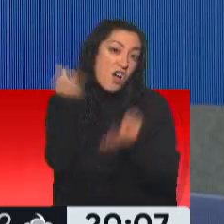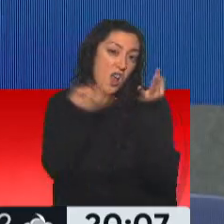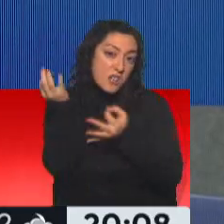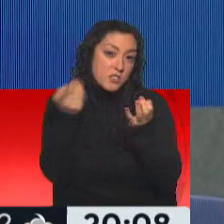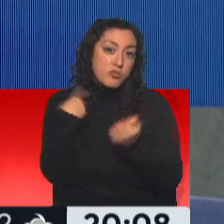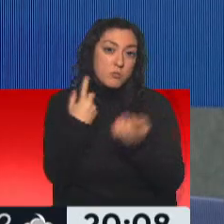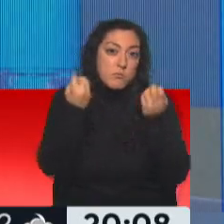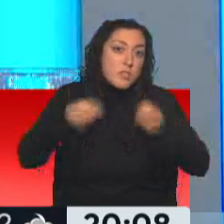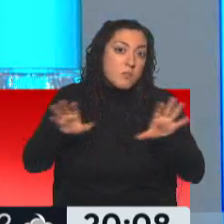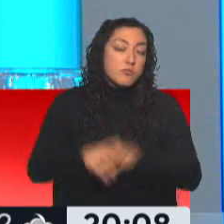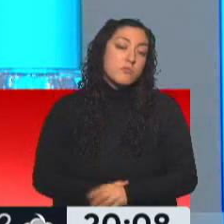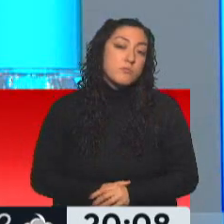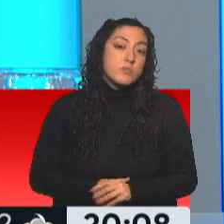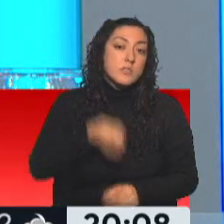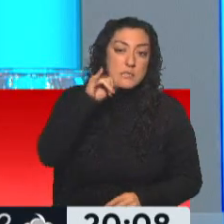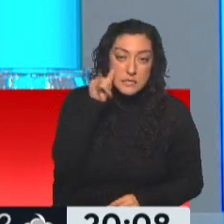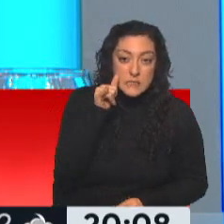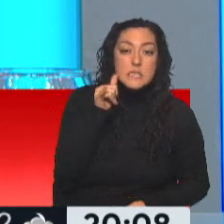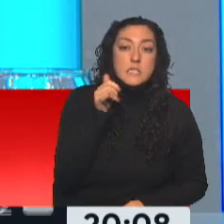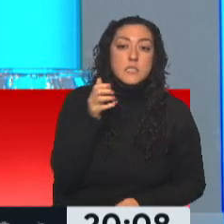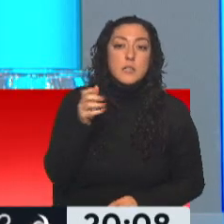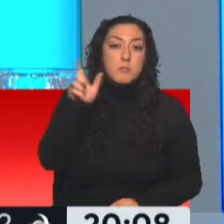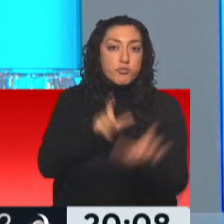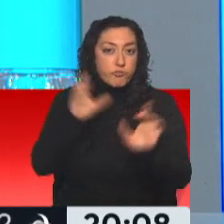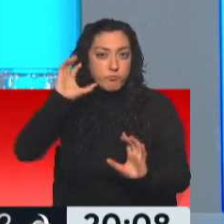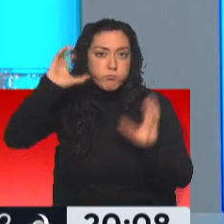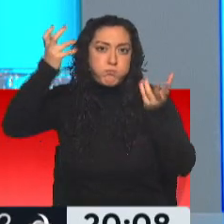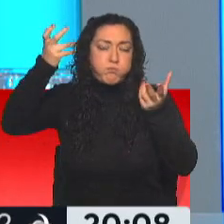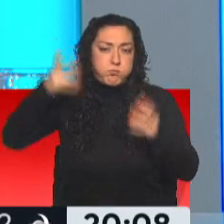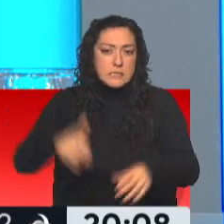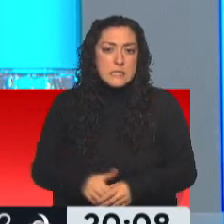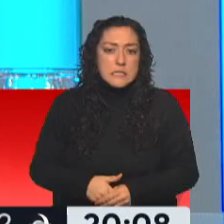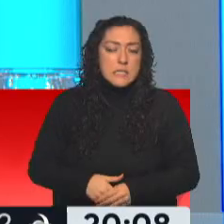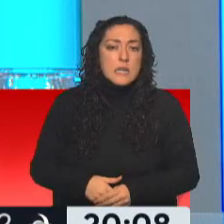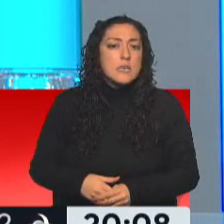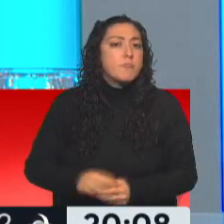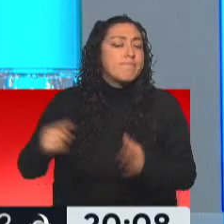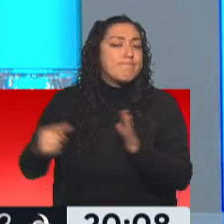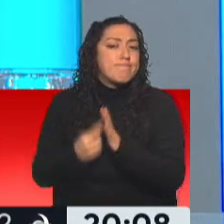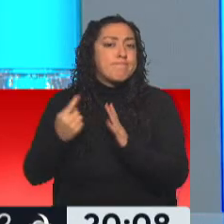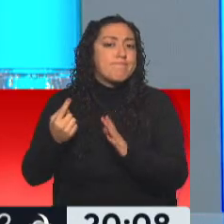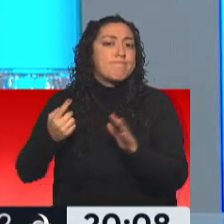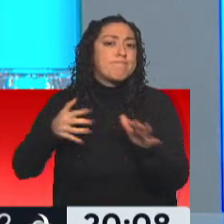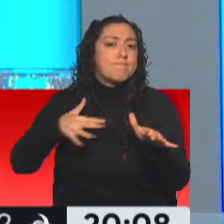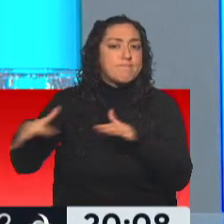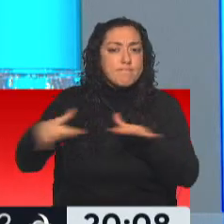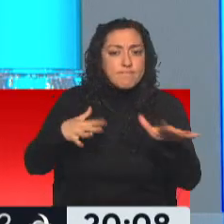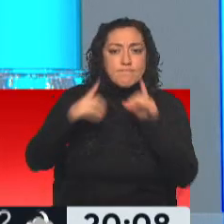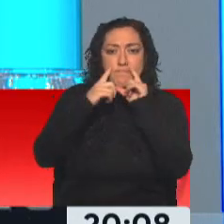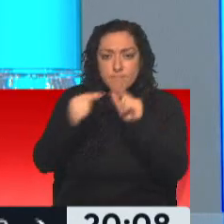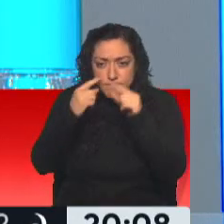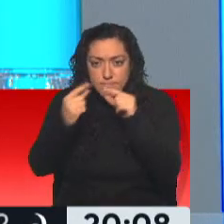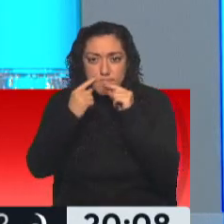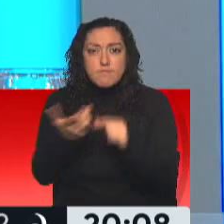noticias. Sí, Pablo, Flor, había mucho enojo. De hecho, me fui de Caracas justo cuando empezaban todas las protestas